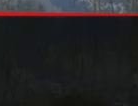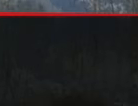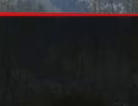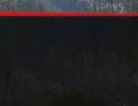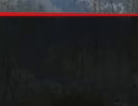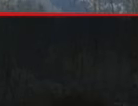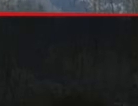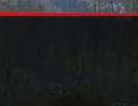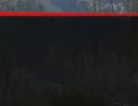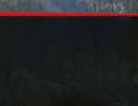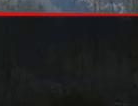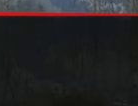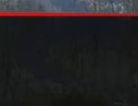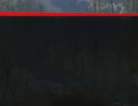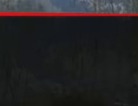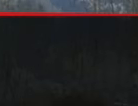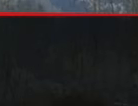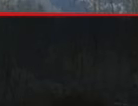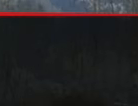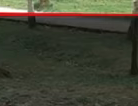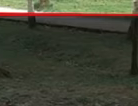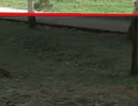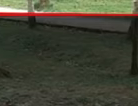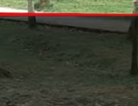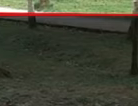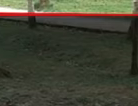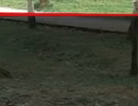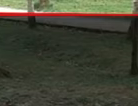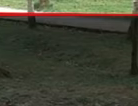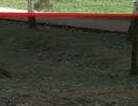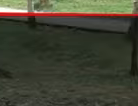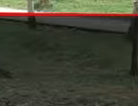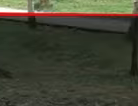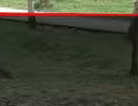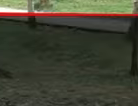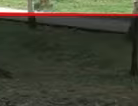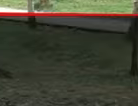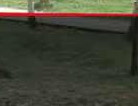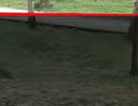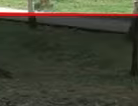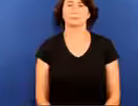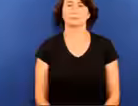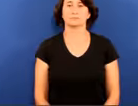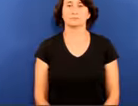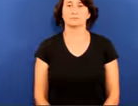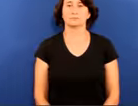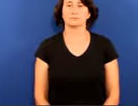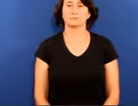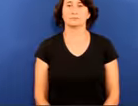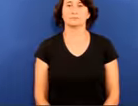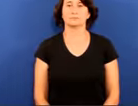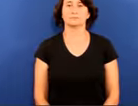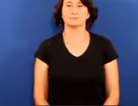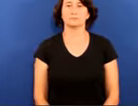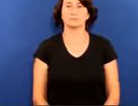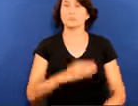la Diputación Foral de Vizcaya, la Cátedra UNESCO sobre Desarrollo Sostenible y Educación Ambiental de la UPV-EHU y UNESCO Echea